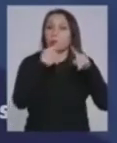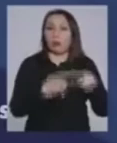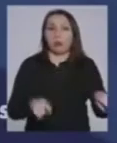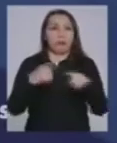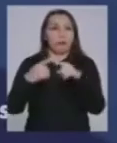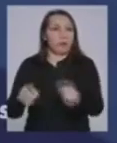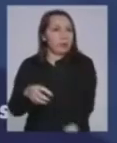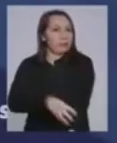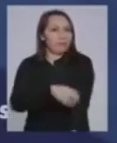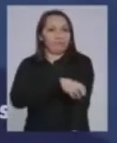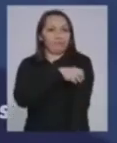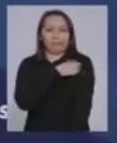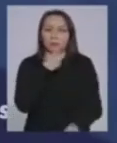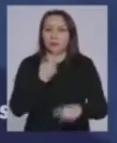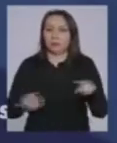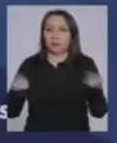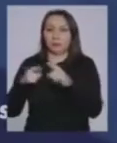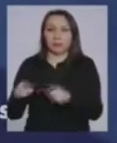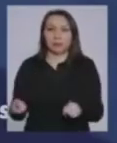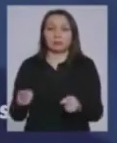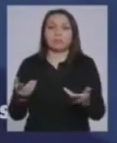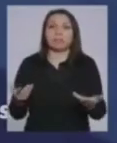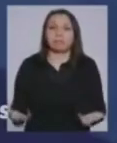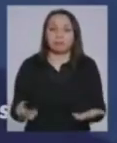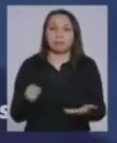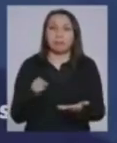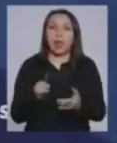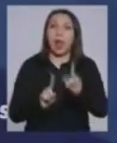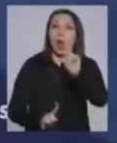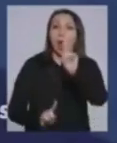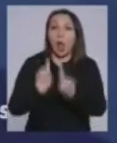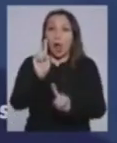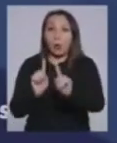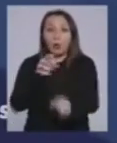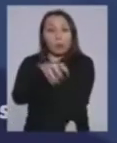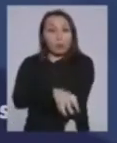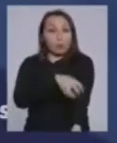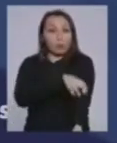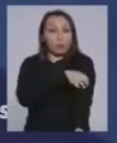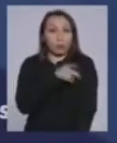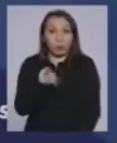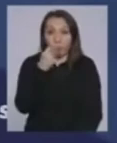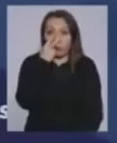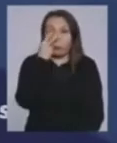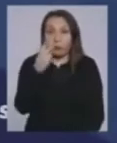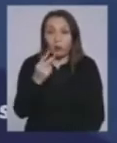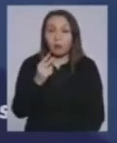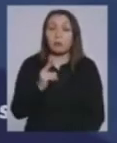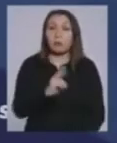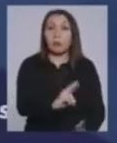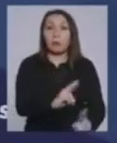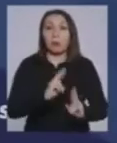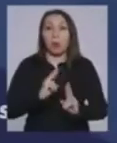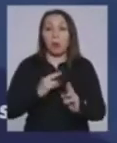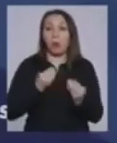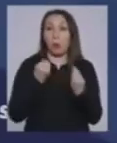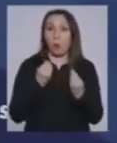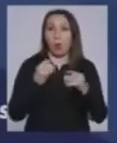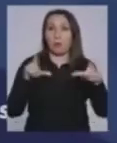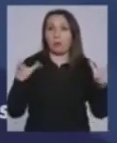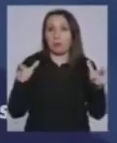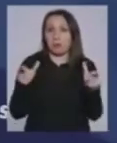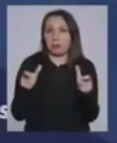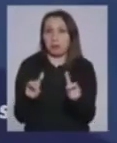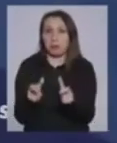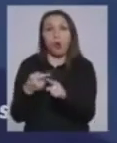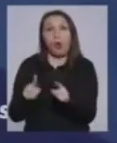distinta. Por lo tanto, en algunas regiones, como ustedes vieron, tenemos resultados muy positivos y en